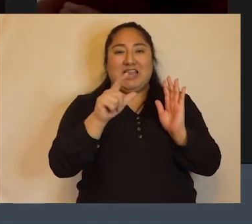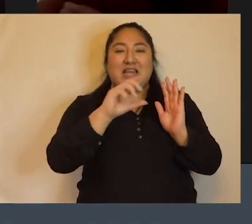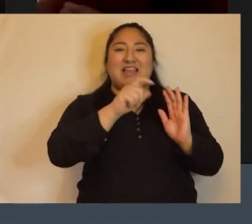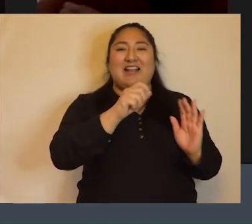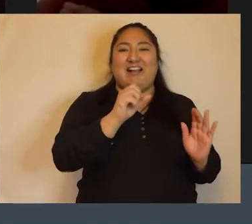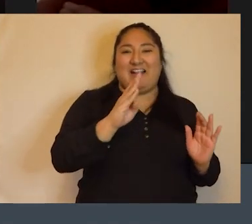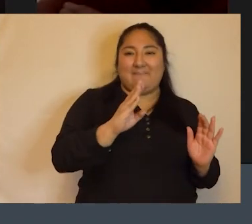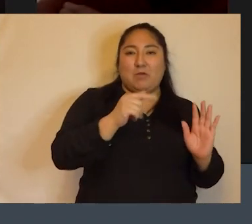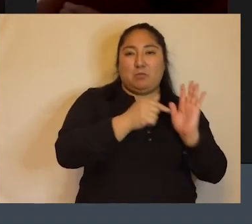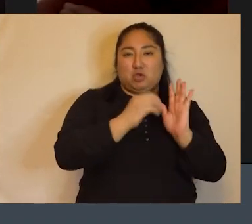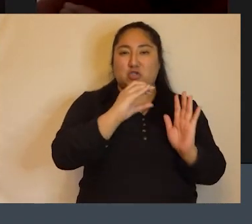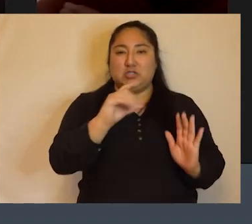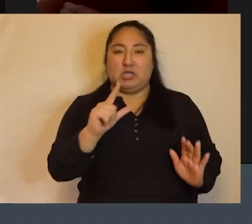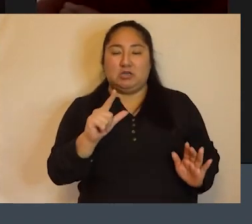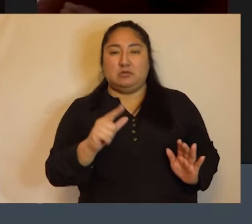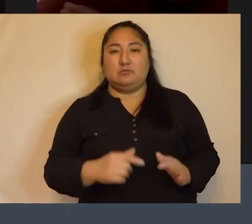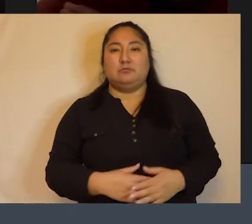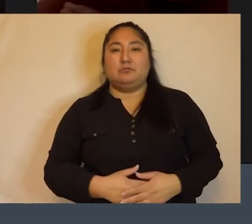info@agap.cl.